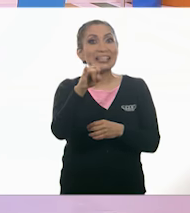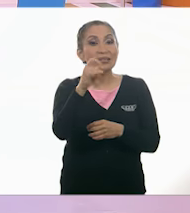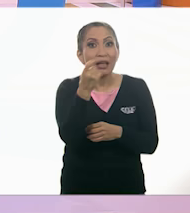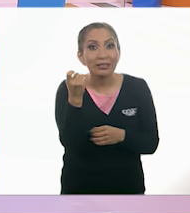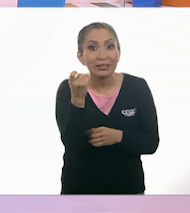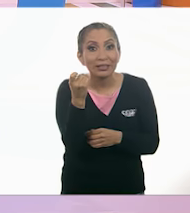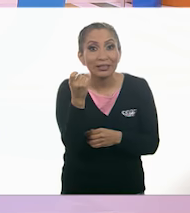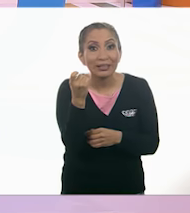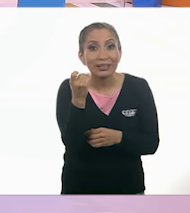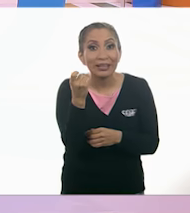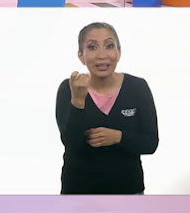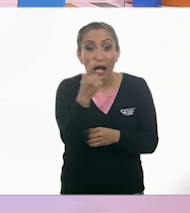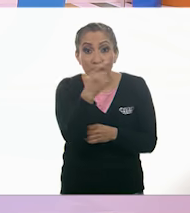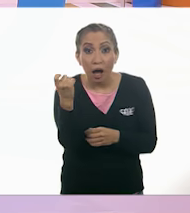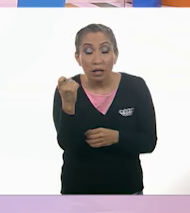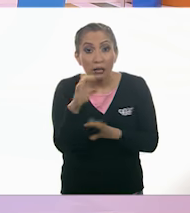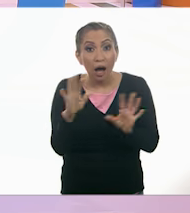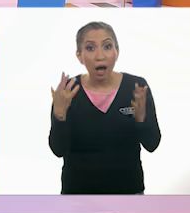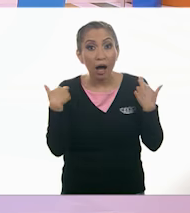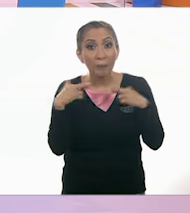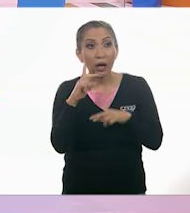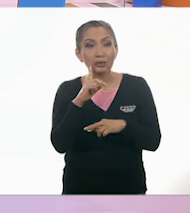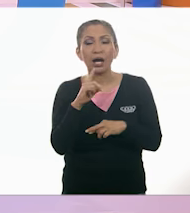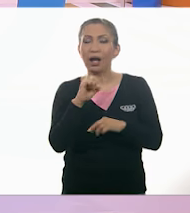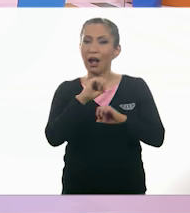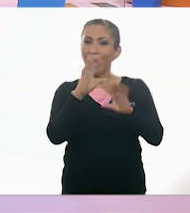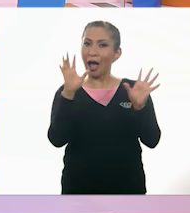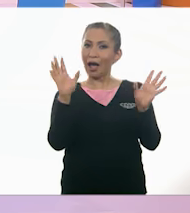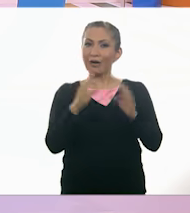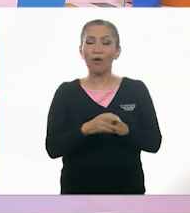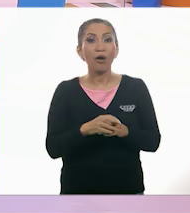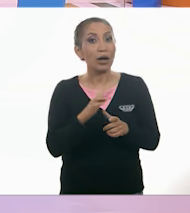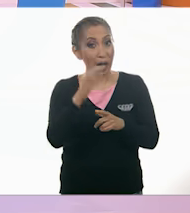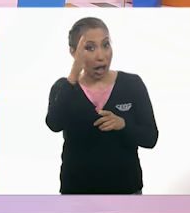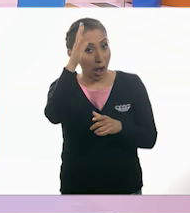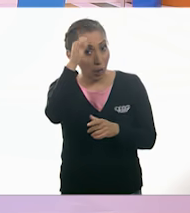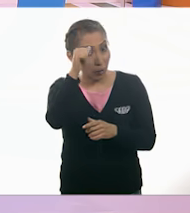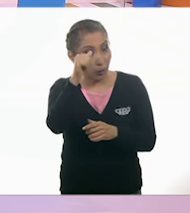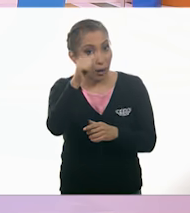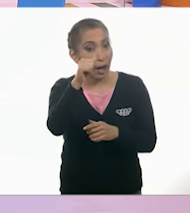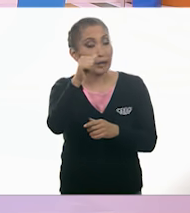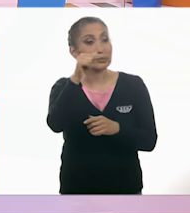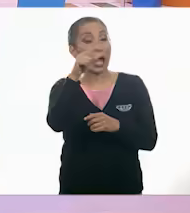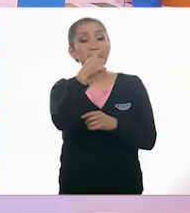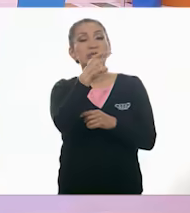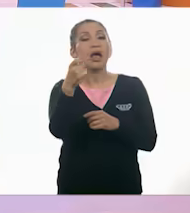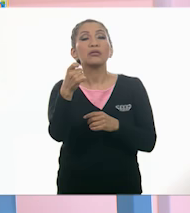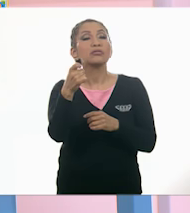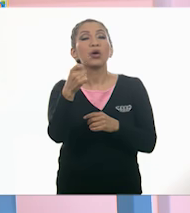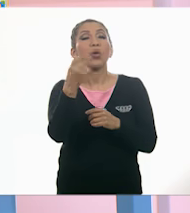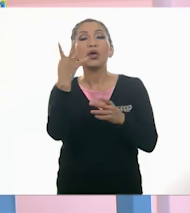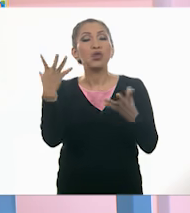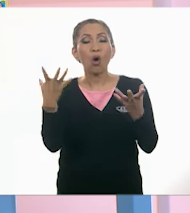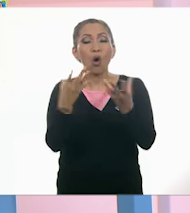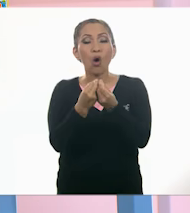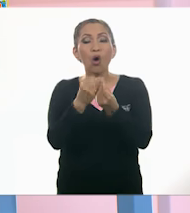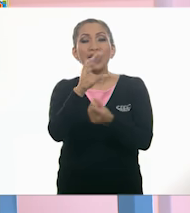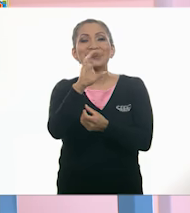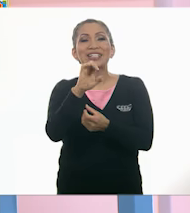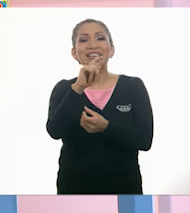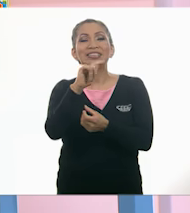¿100? ¿Llegamos hasta el 100, maestra? Así es. ¿Y que recuerdas que el 100 cuánto era en